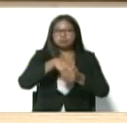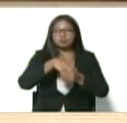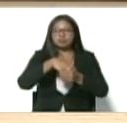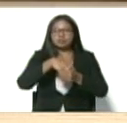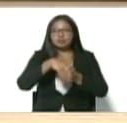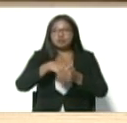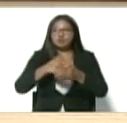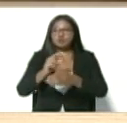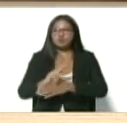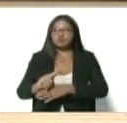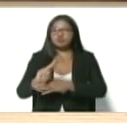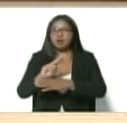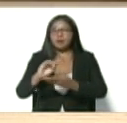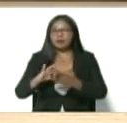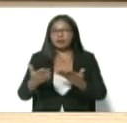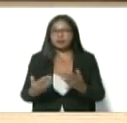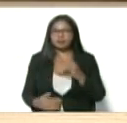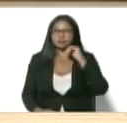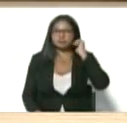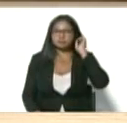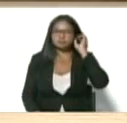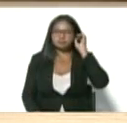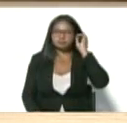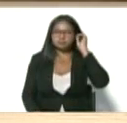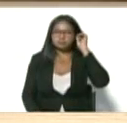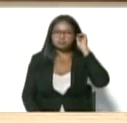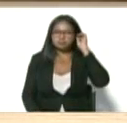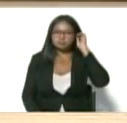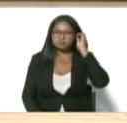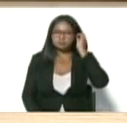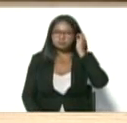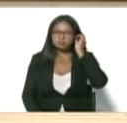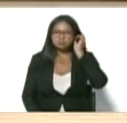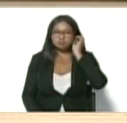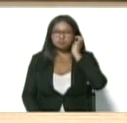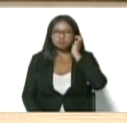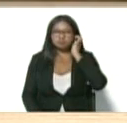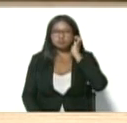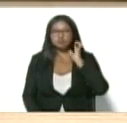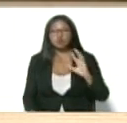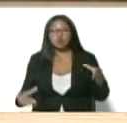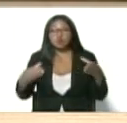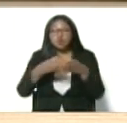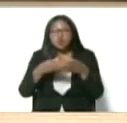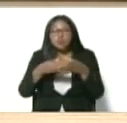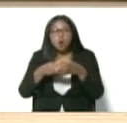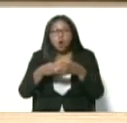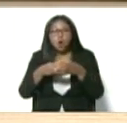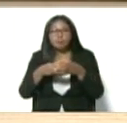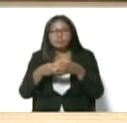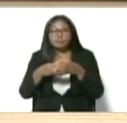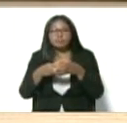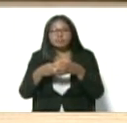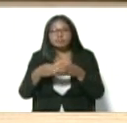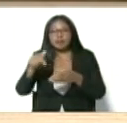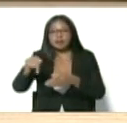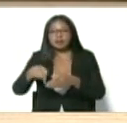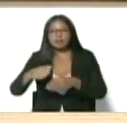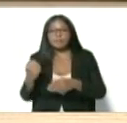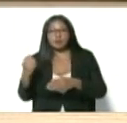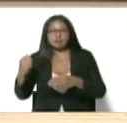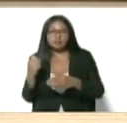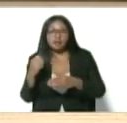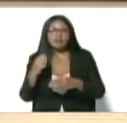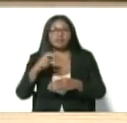utilizando cuerpos policiales de venezuela para meterse a conspirar contra el gobierno bolivariano del comandante